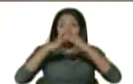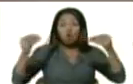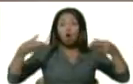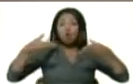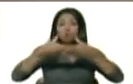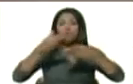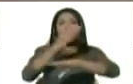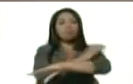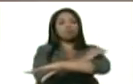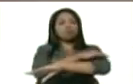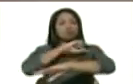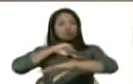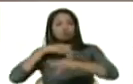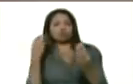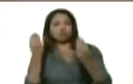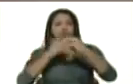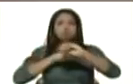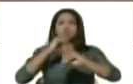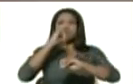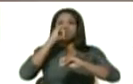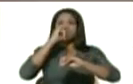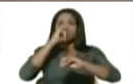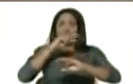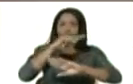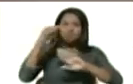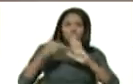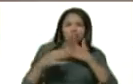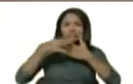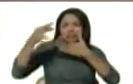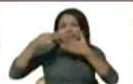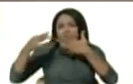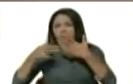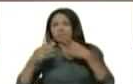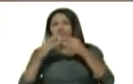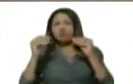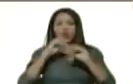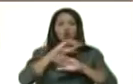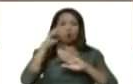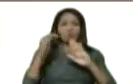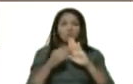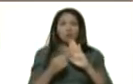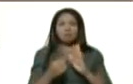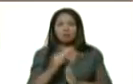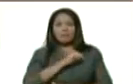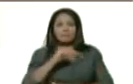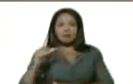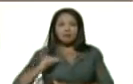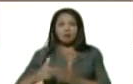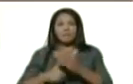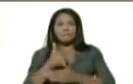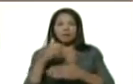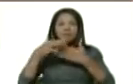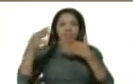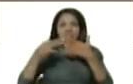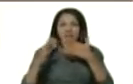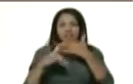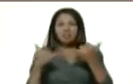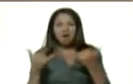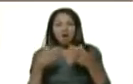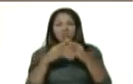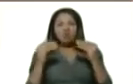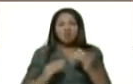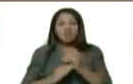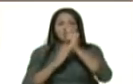de la oposición, he informado con lujo de detalles, ya en privado, con más detalles, a toda la